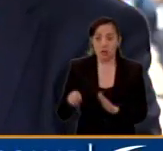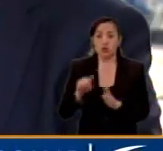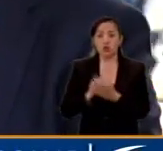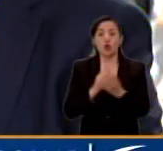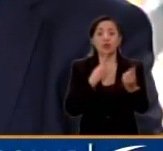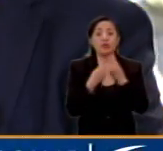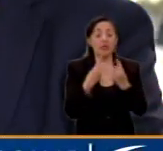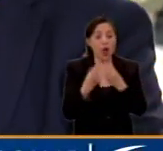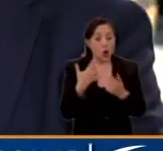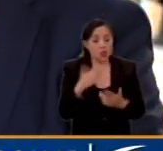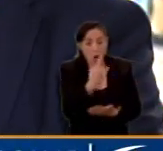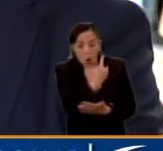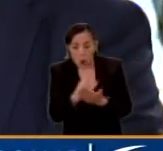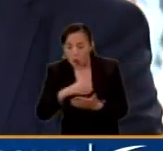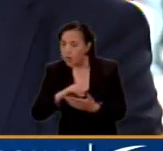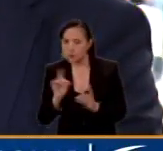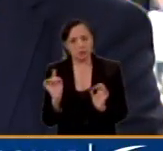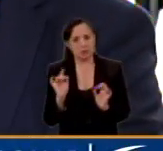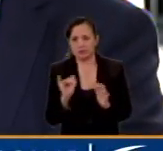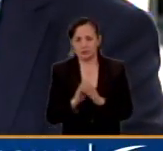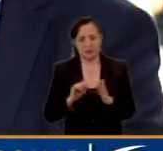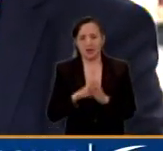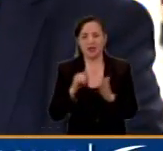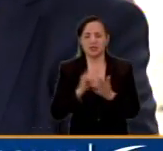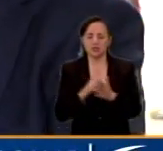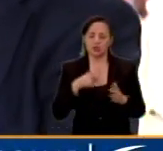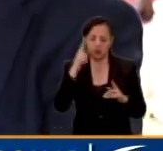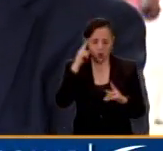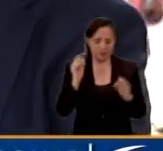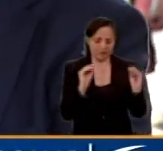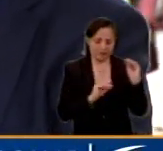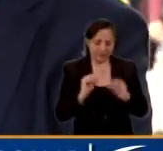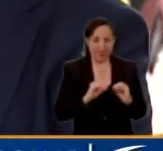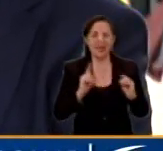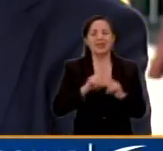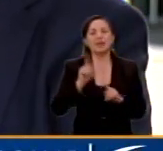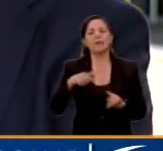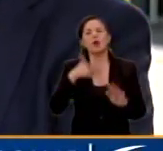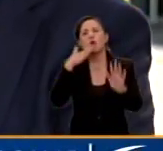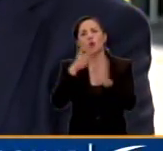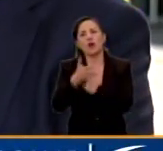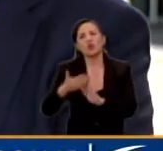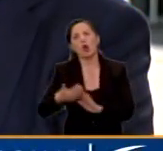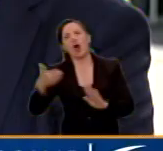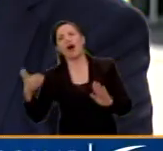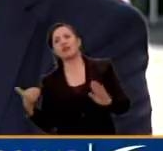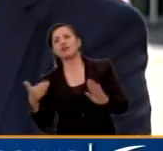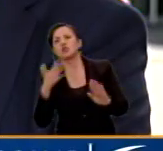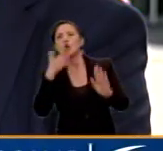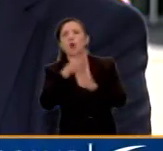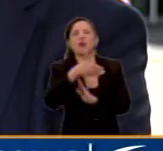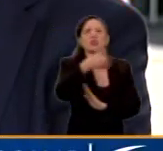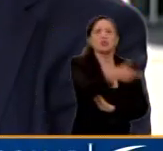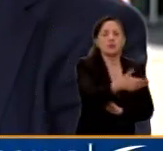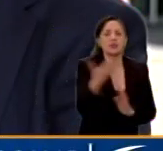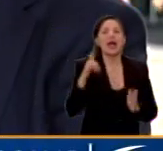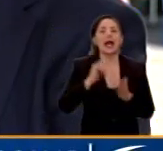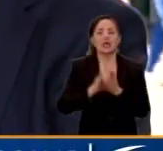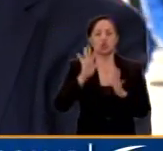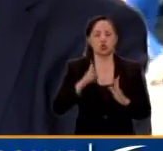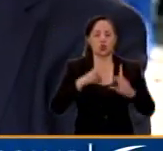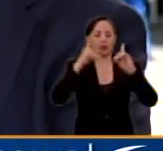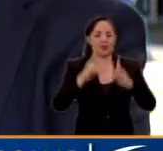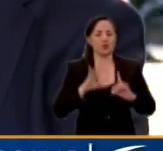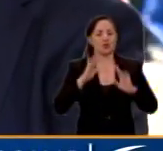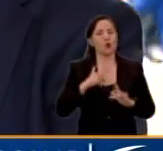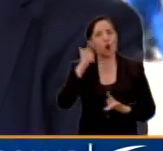yo. Y el qué cuento antes y qué cuento después es otra decisión literaria. Todo eso, esas decisiones literarias, forman parte